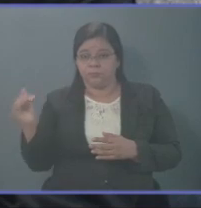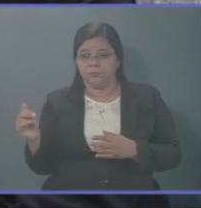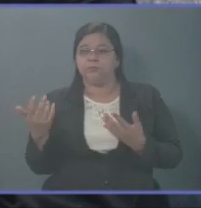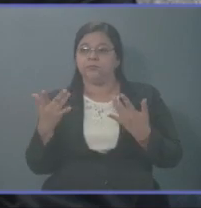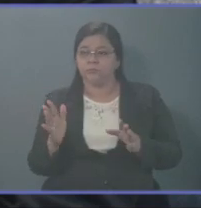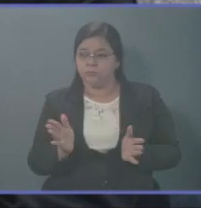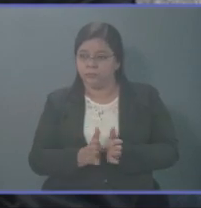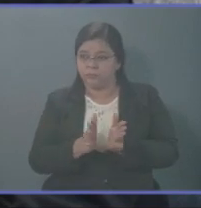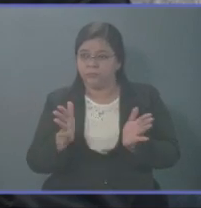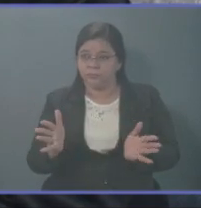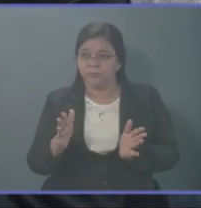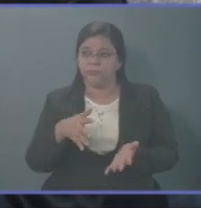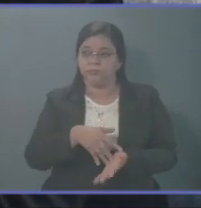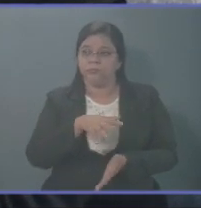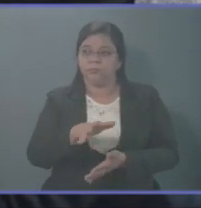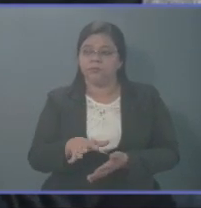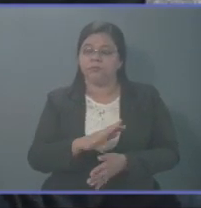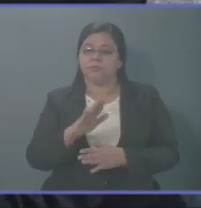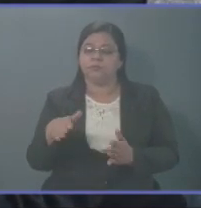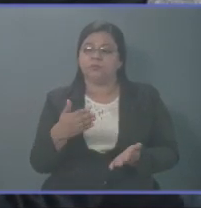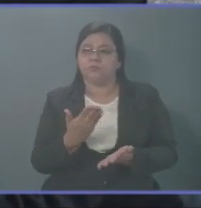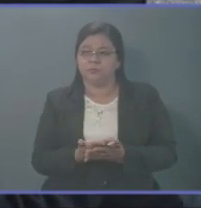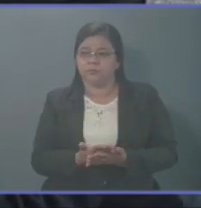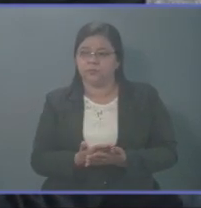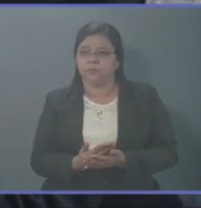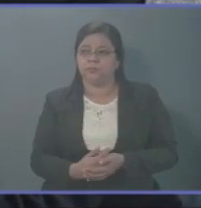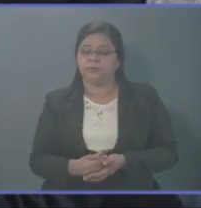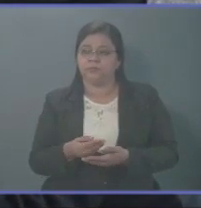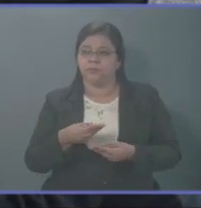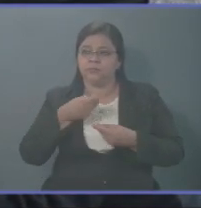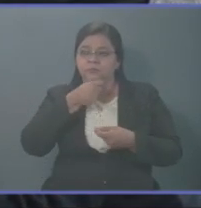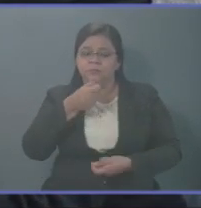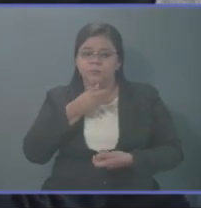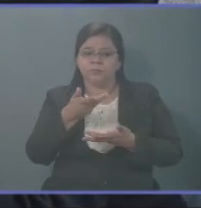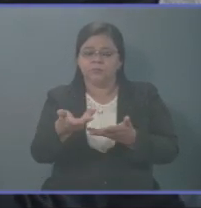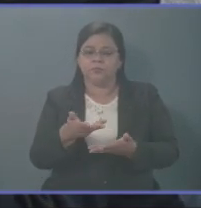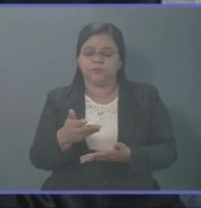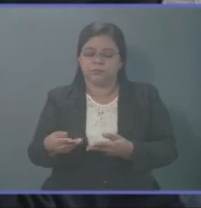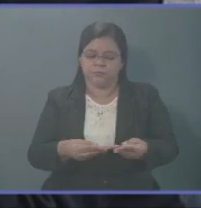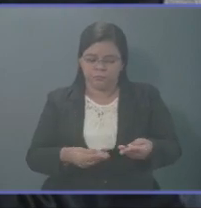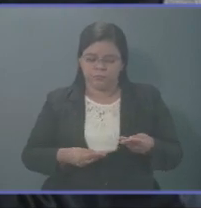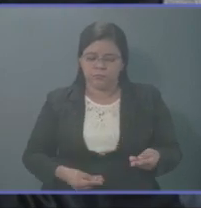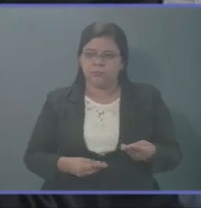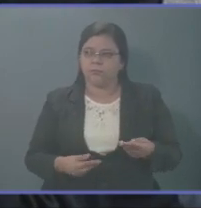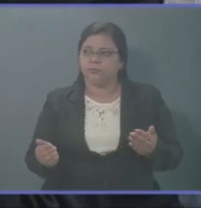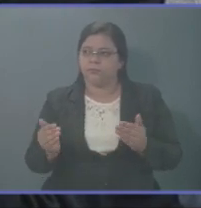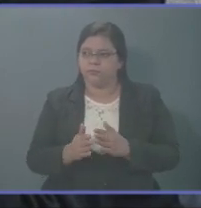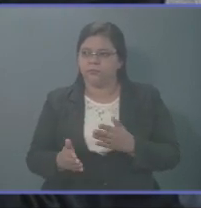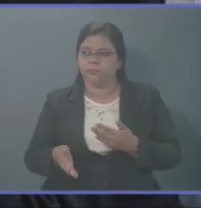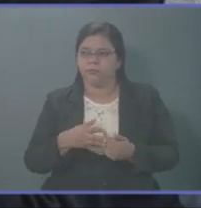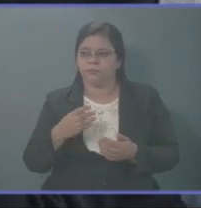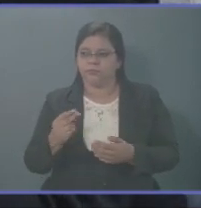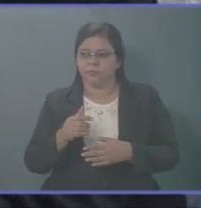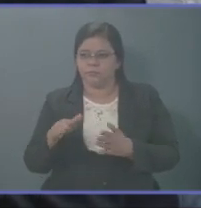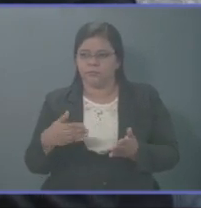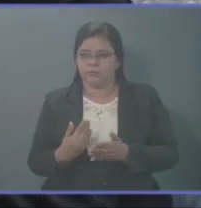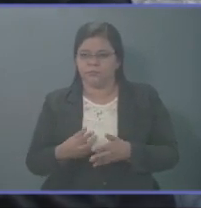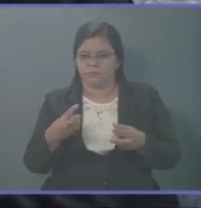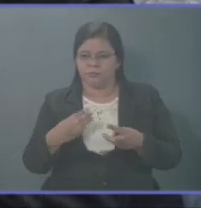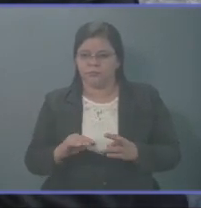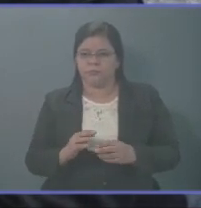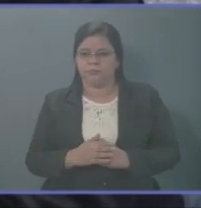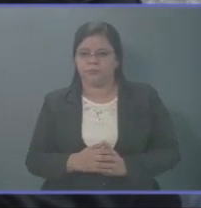al público para las inscripciones y publicaciones de los documentos respectivos o facilitarán los medios electrónicos para esos